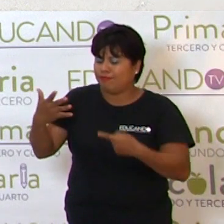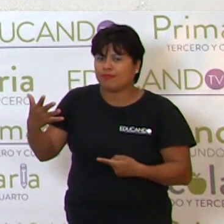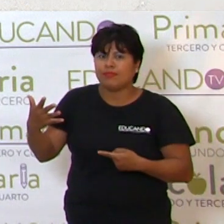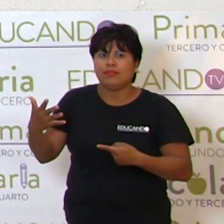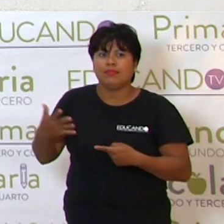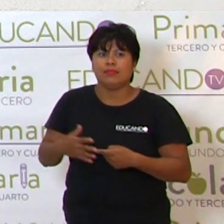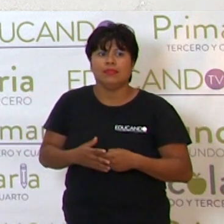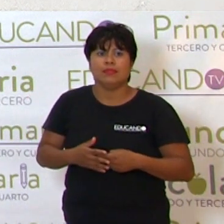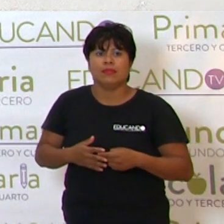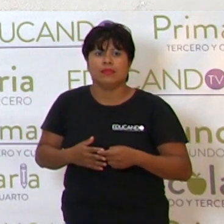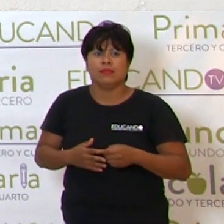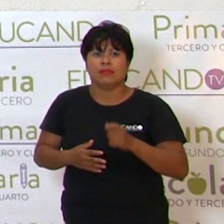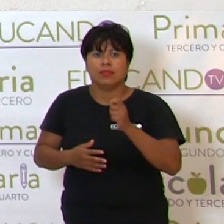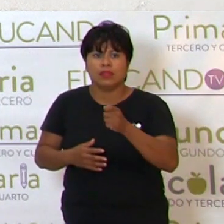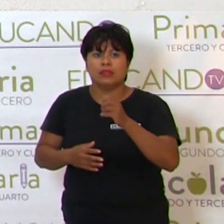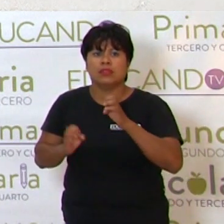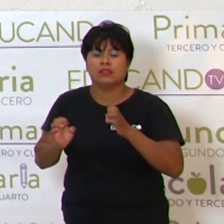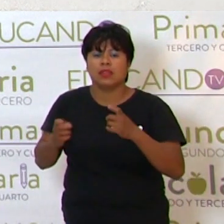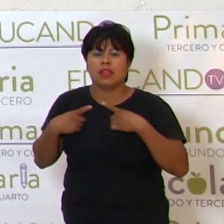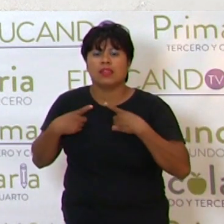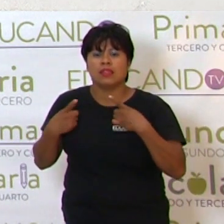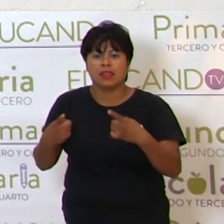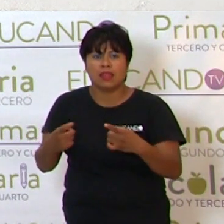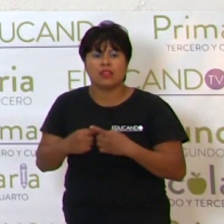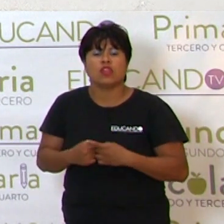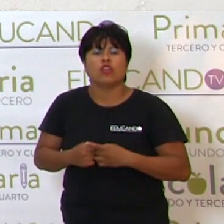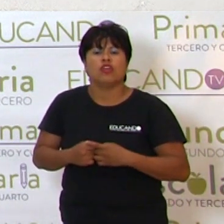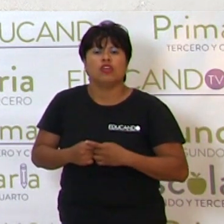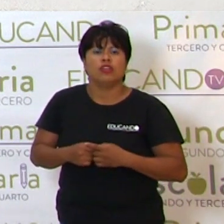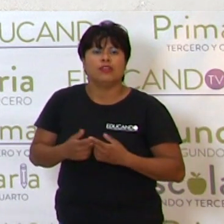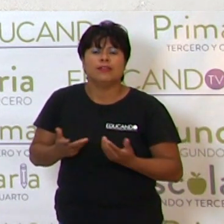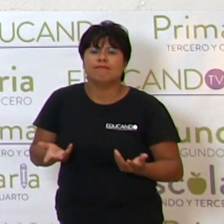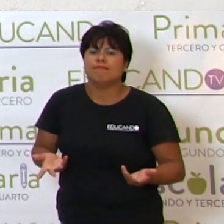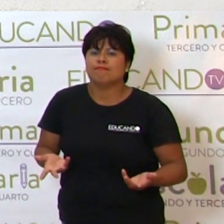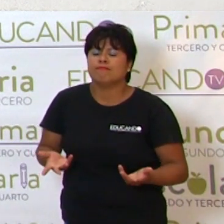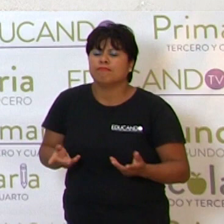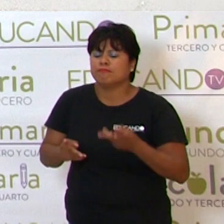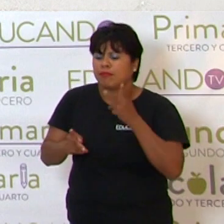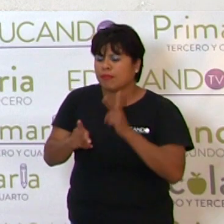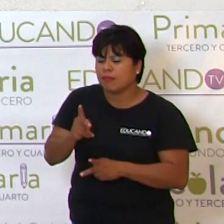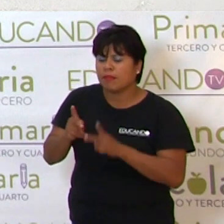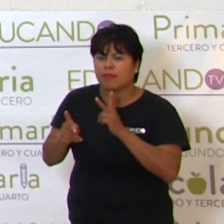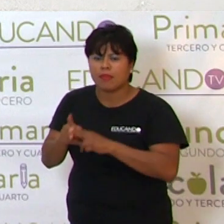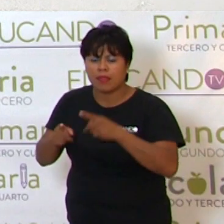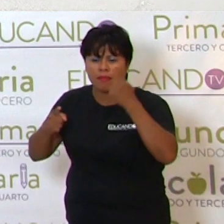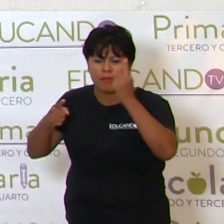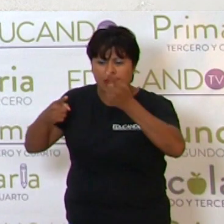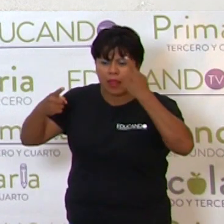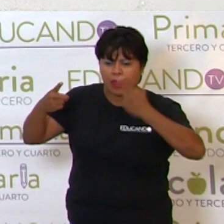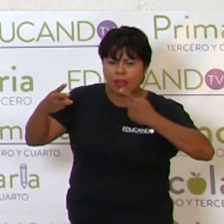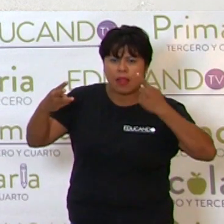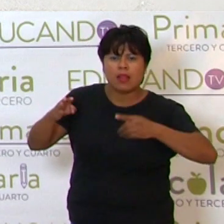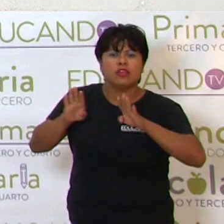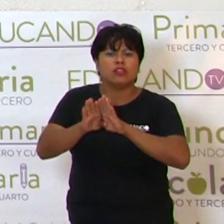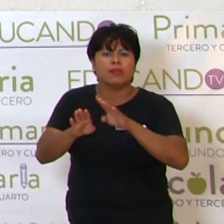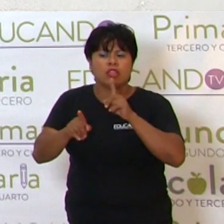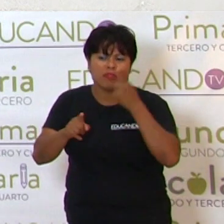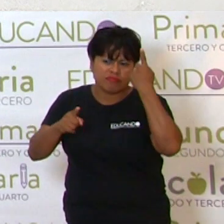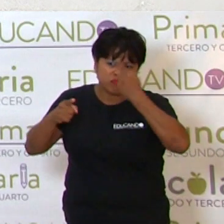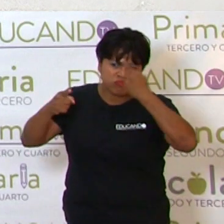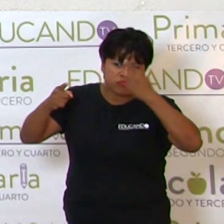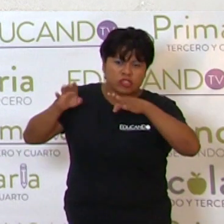El narrador está dándonos, digamos, acotaciones, nos está dando